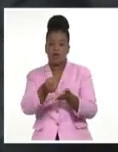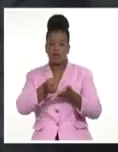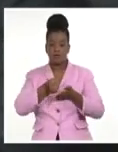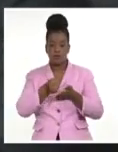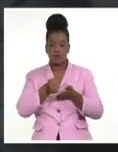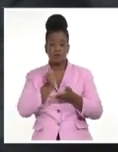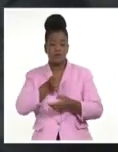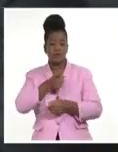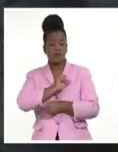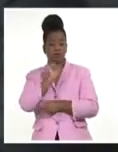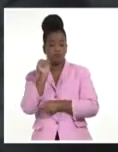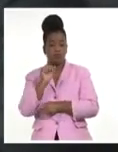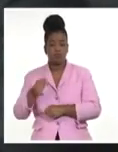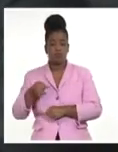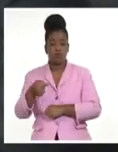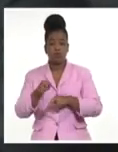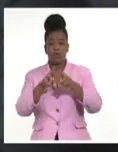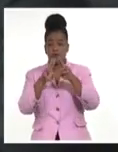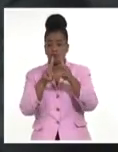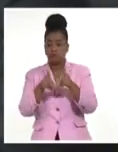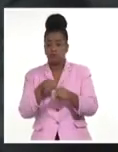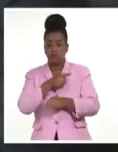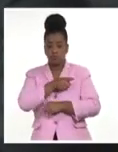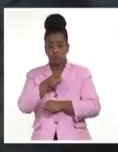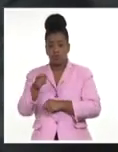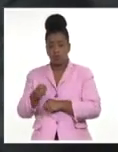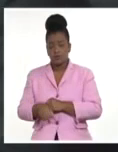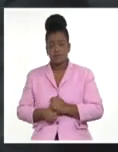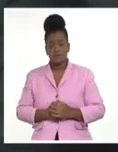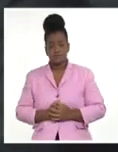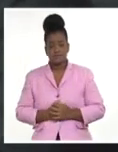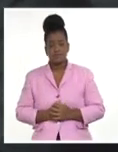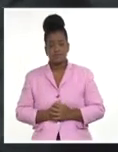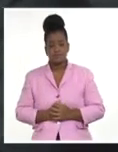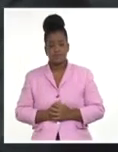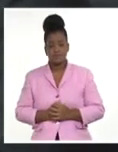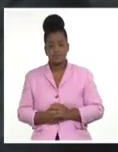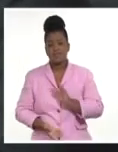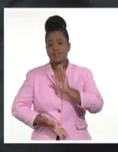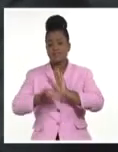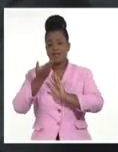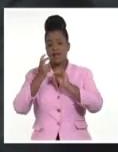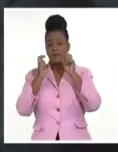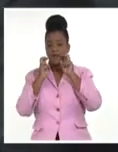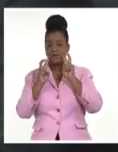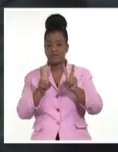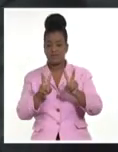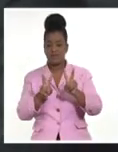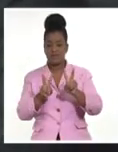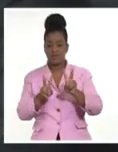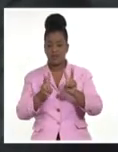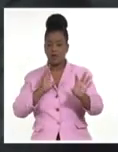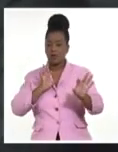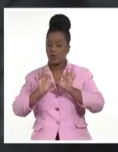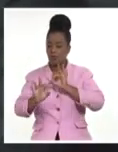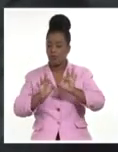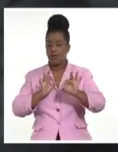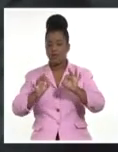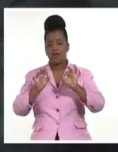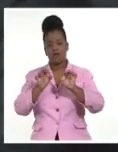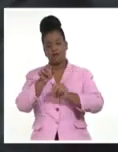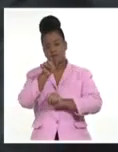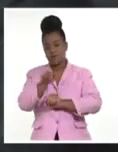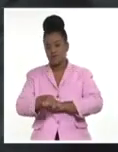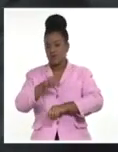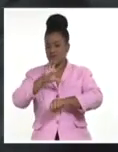milagro, este resultado de ustedes, de salvar vida, de prolongar la vida,